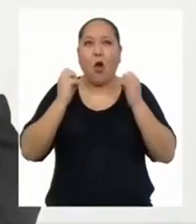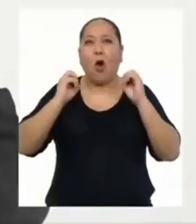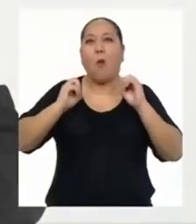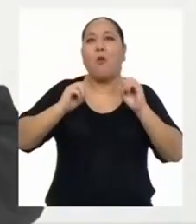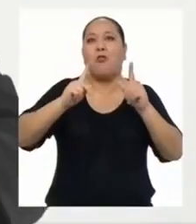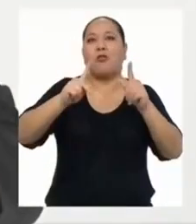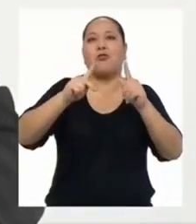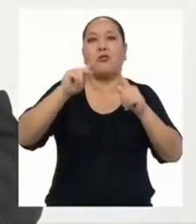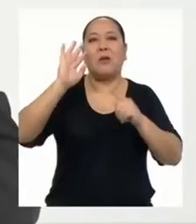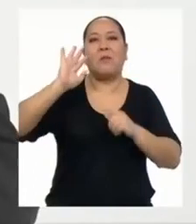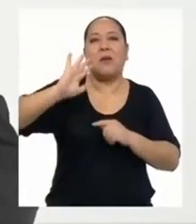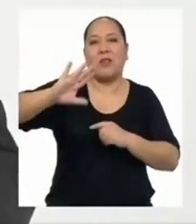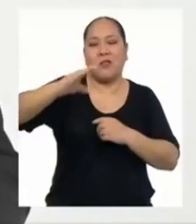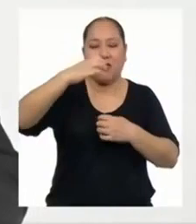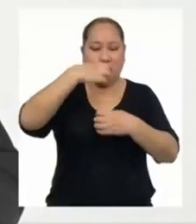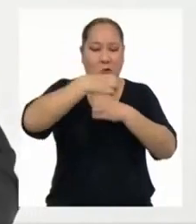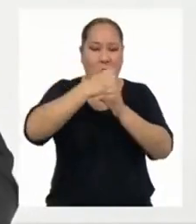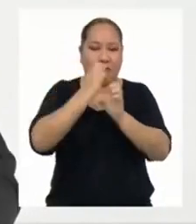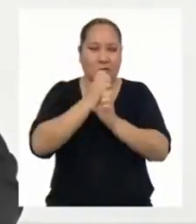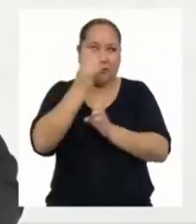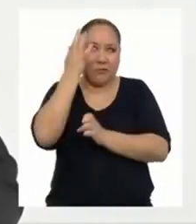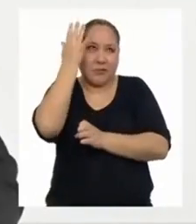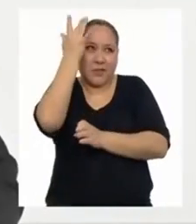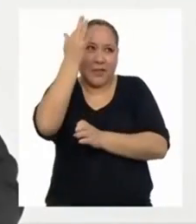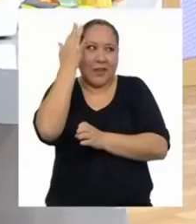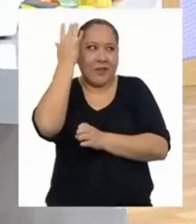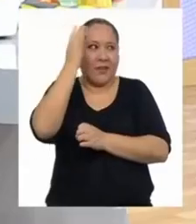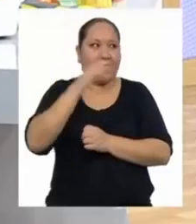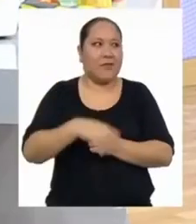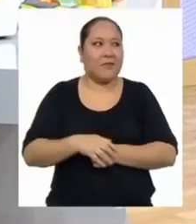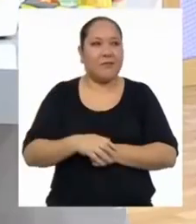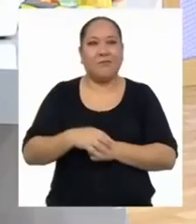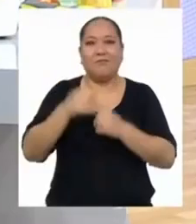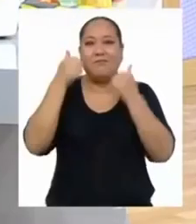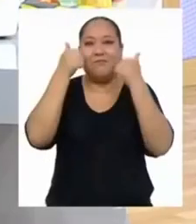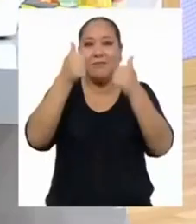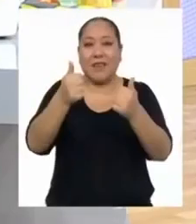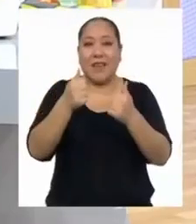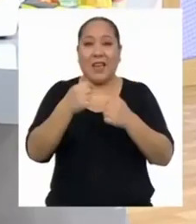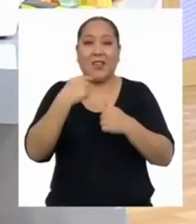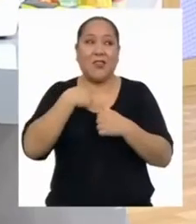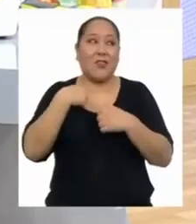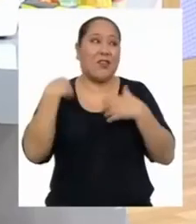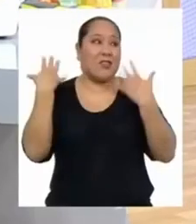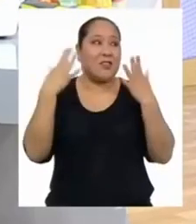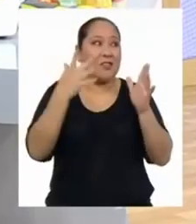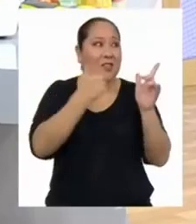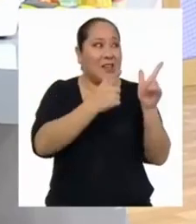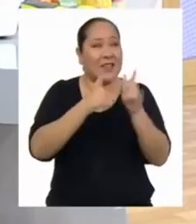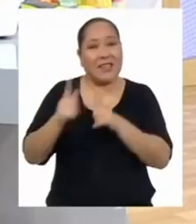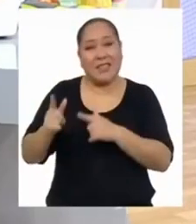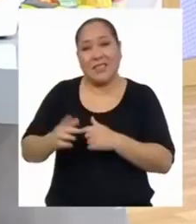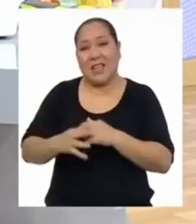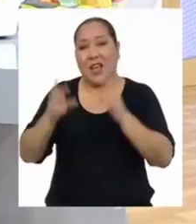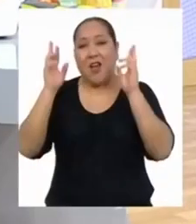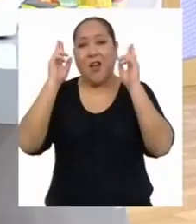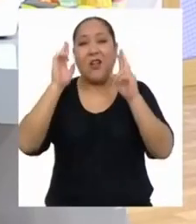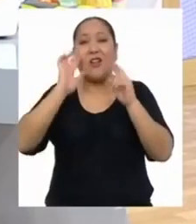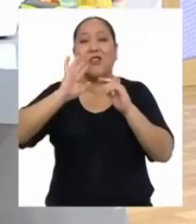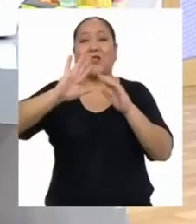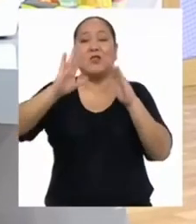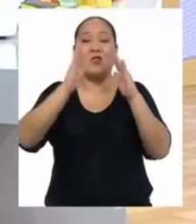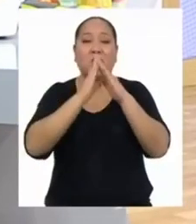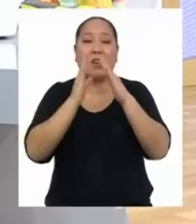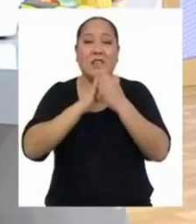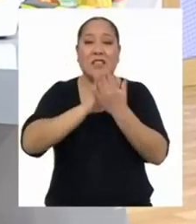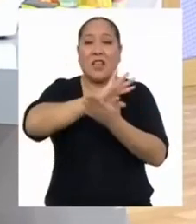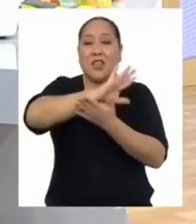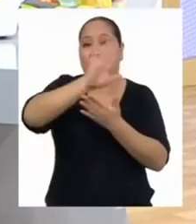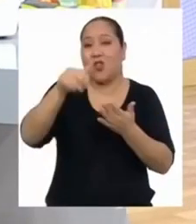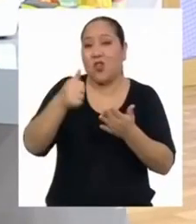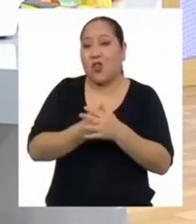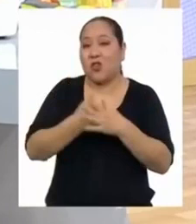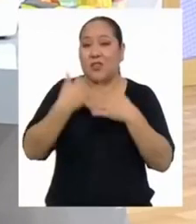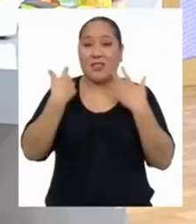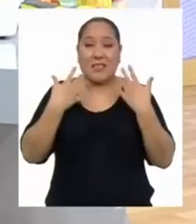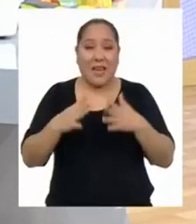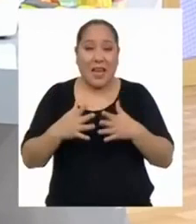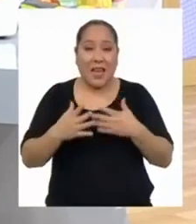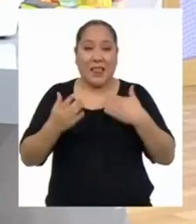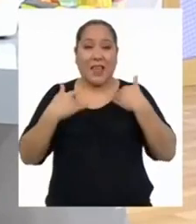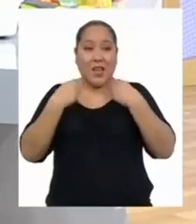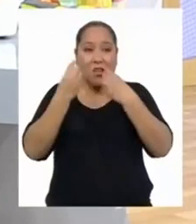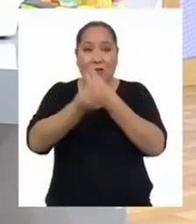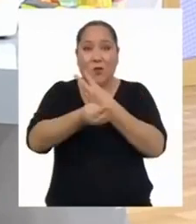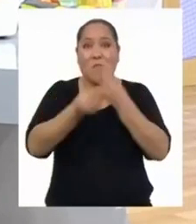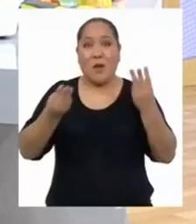Yanira. Estoy lista. ¿Y ustedes? Por supuesto. Espero que en casa ya todas y todos tengan a la mano su material de